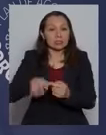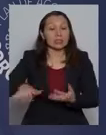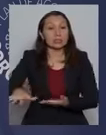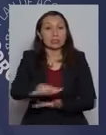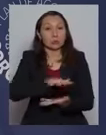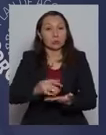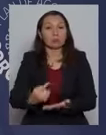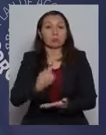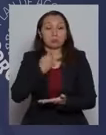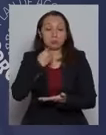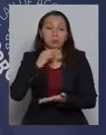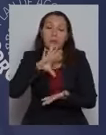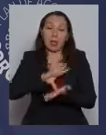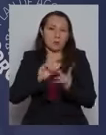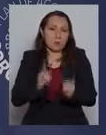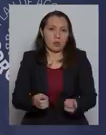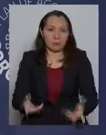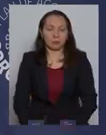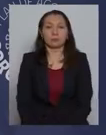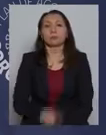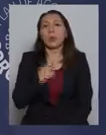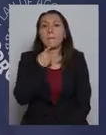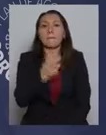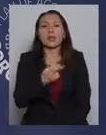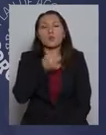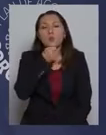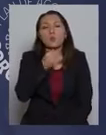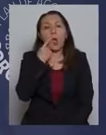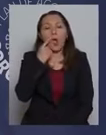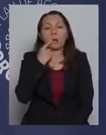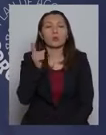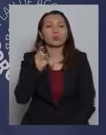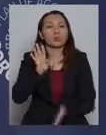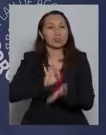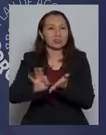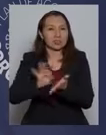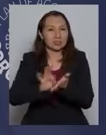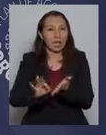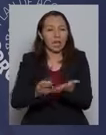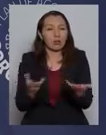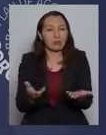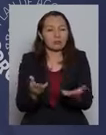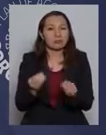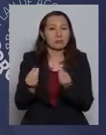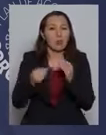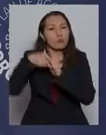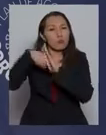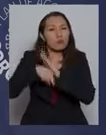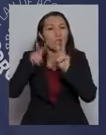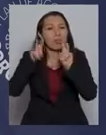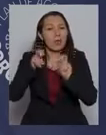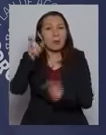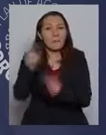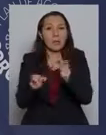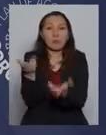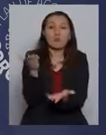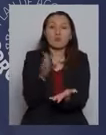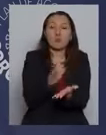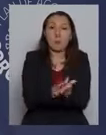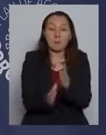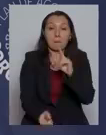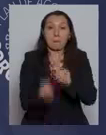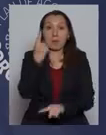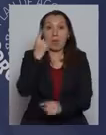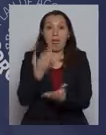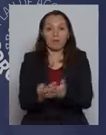a afectar como país. Secretario, queríamos también si nos puede profundizar respecto de los casos de los fallecidos. Por primera